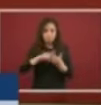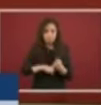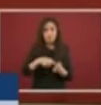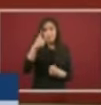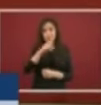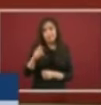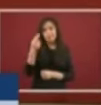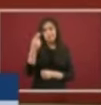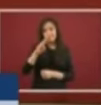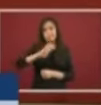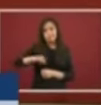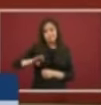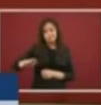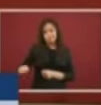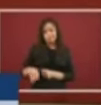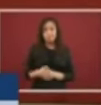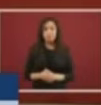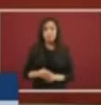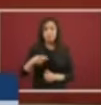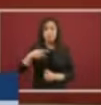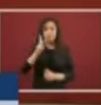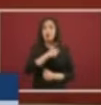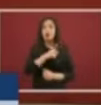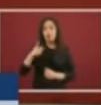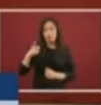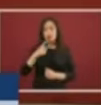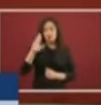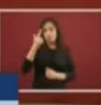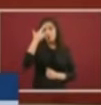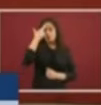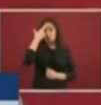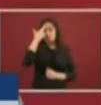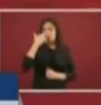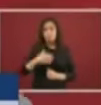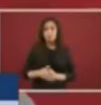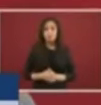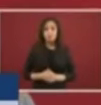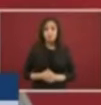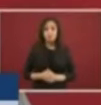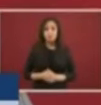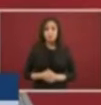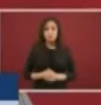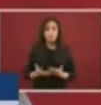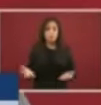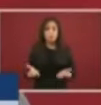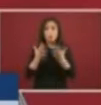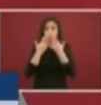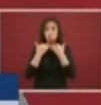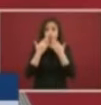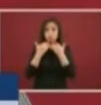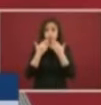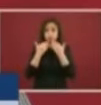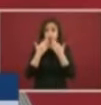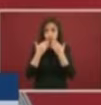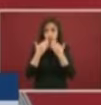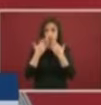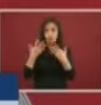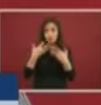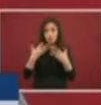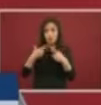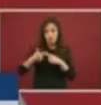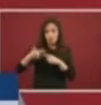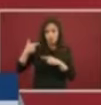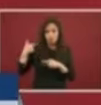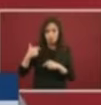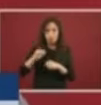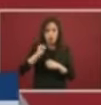La Secretaría de Salud a nivel federal, y en este caso de la mano o como fuente de financiamiento del INSABI, ha estado trabajando en